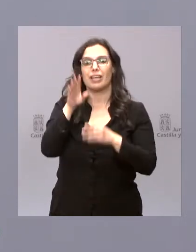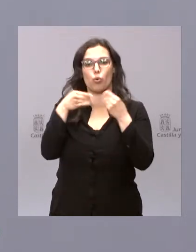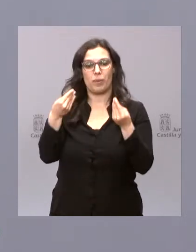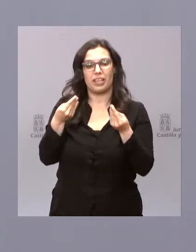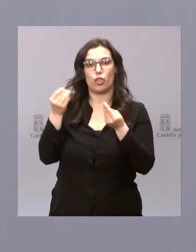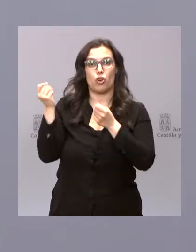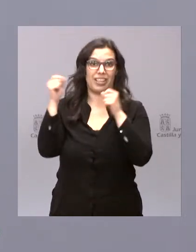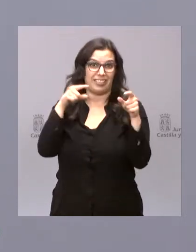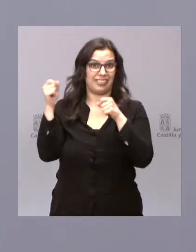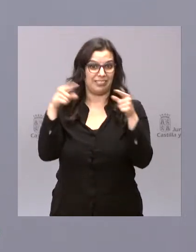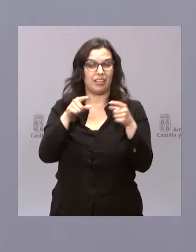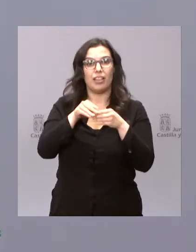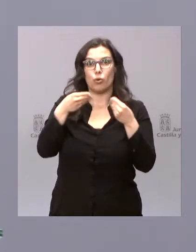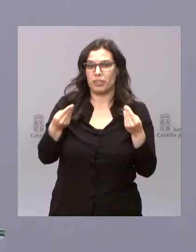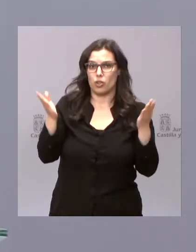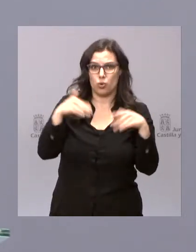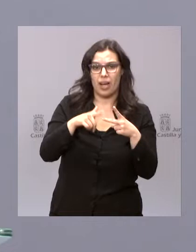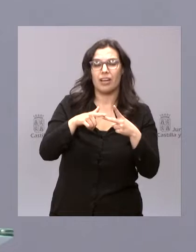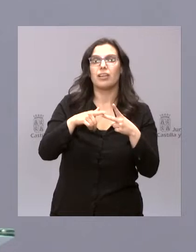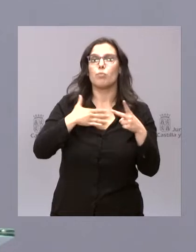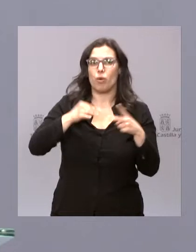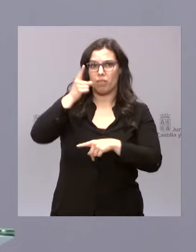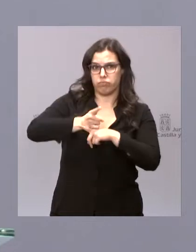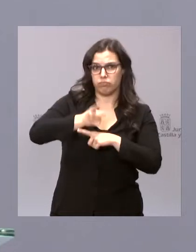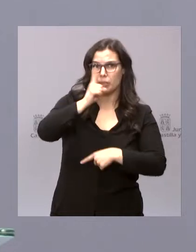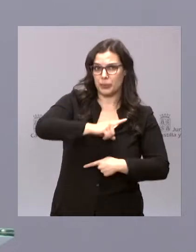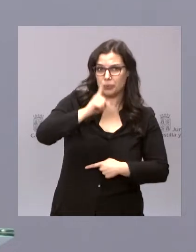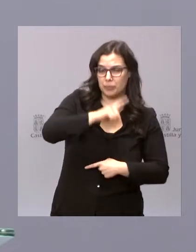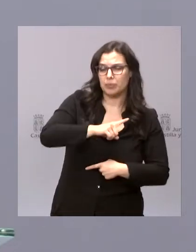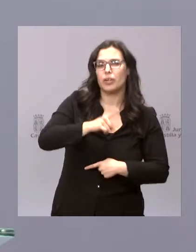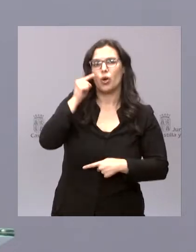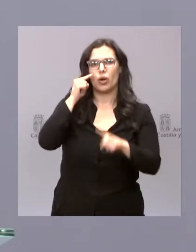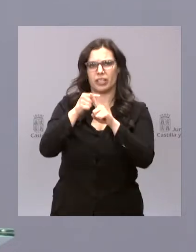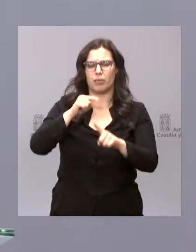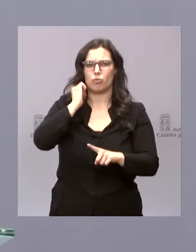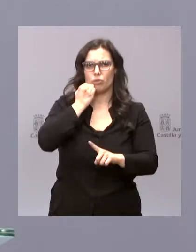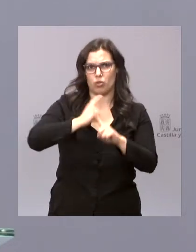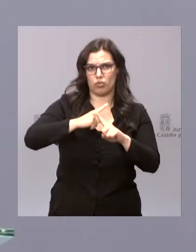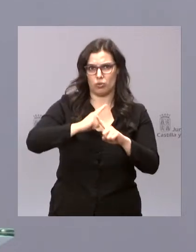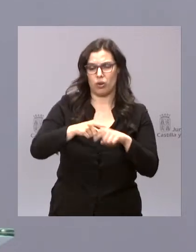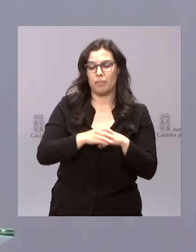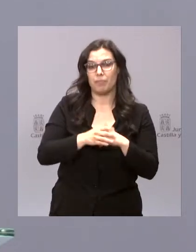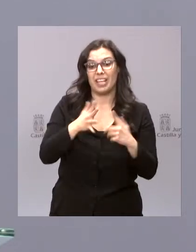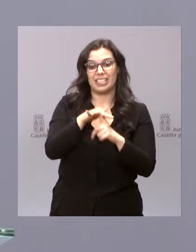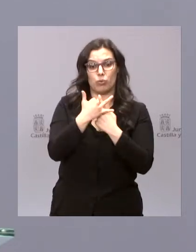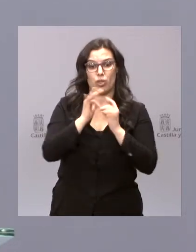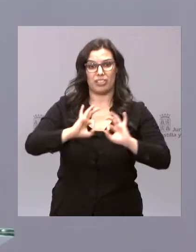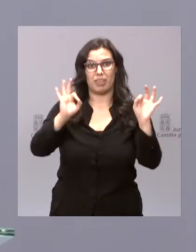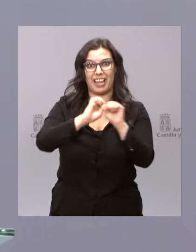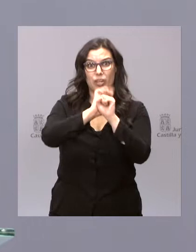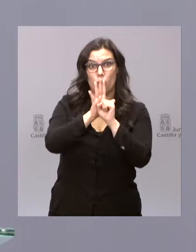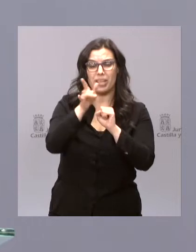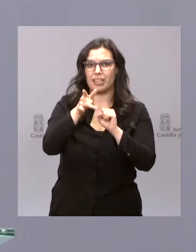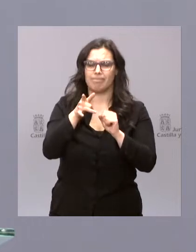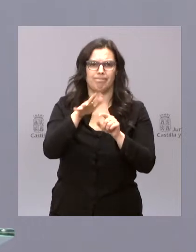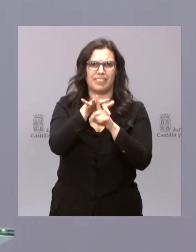se encuentran en contextos de prostitución y posibles víctimas de trata con fines de explotación sexual, que debido a la situación excepcional por el COVID sufren